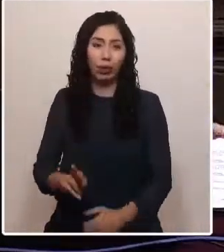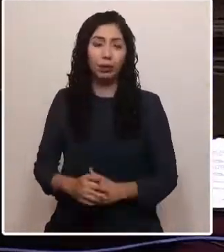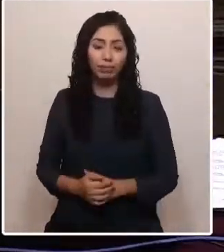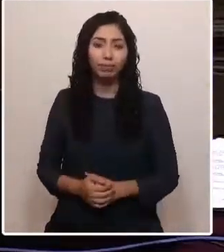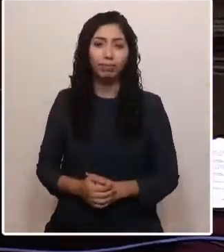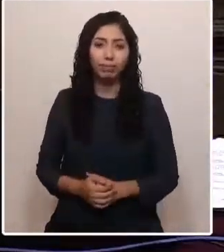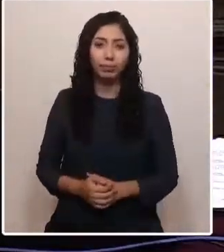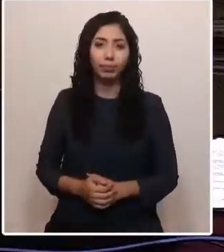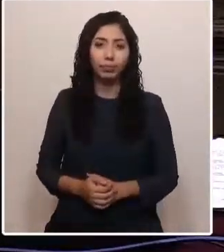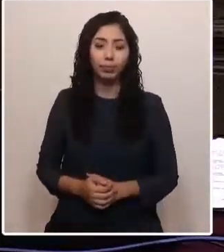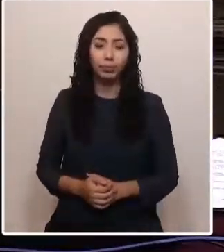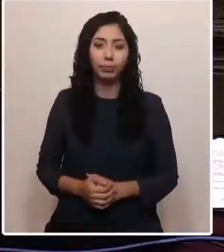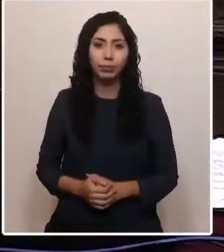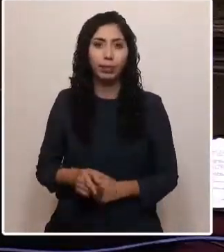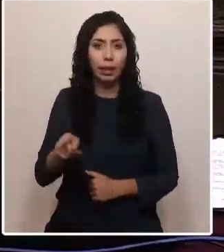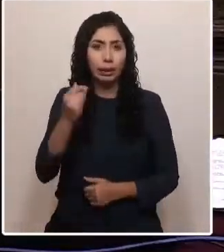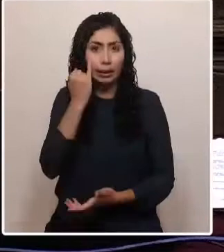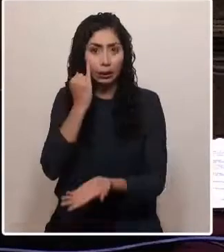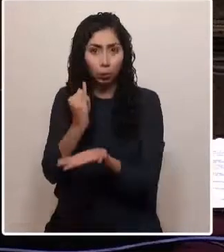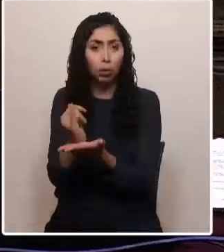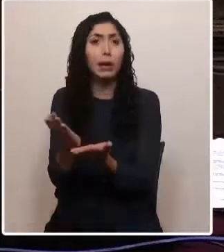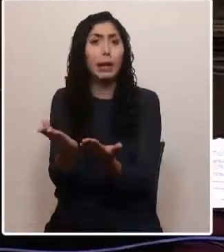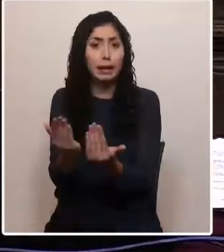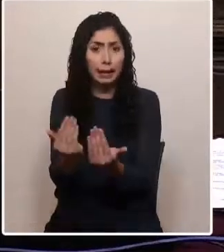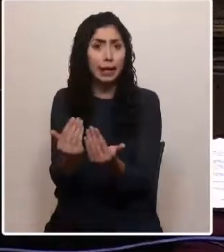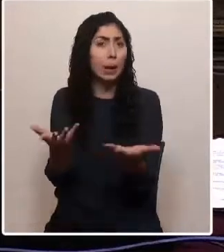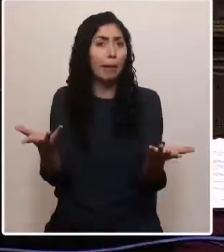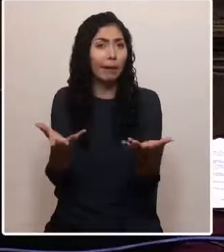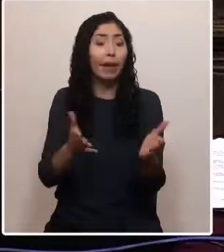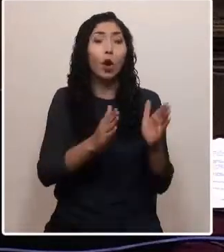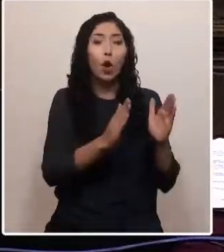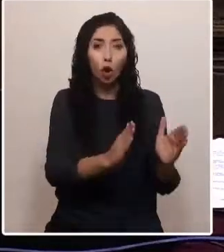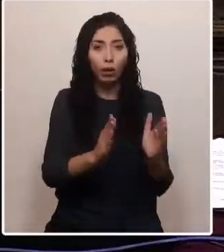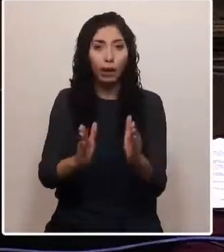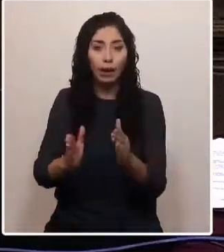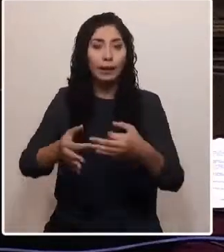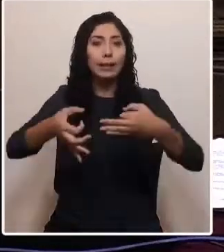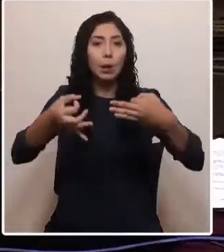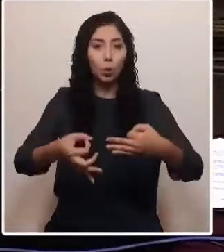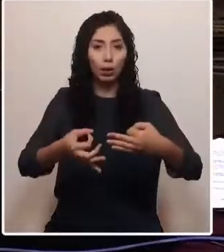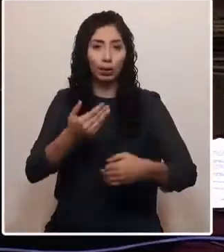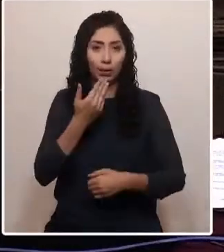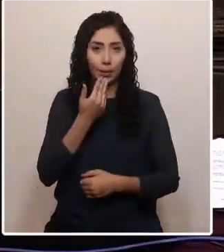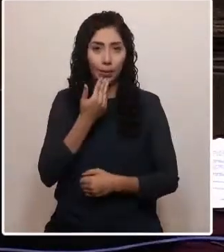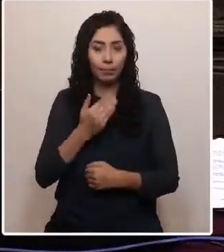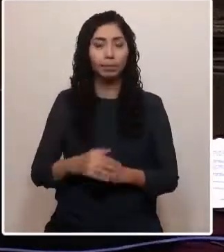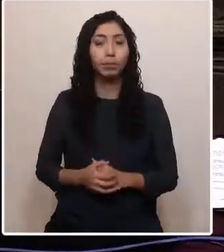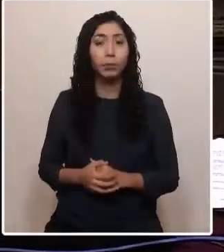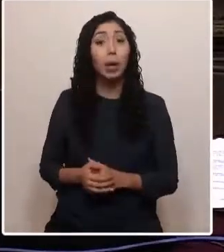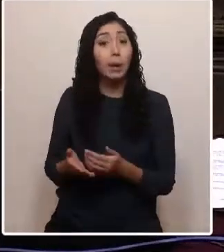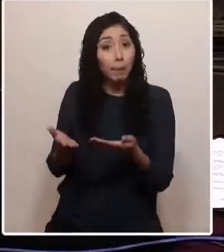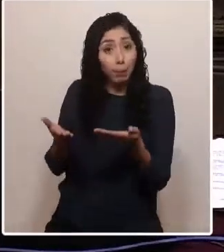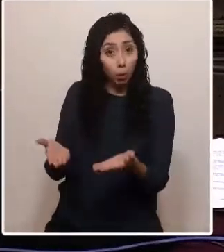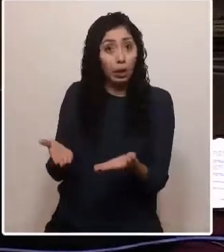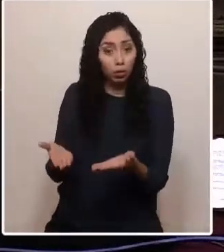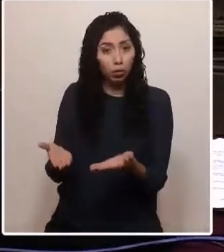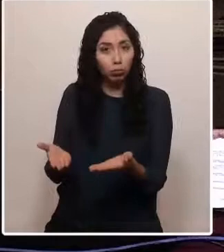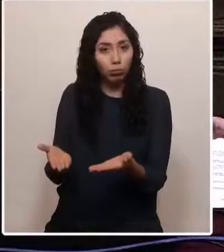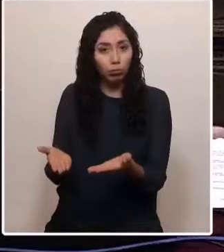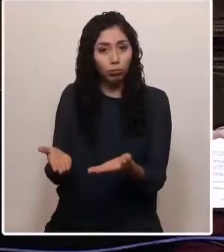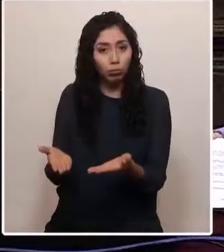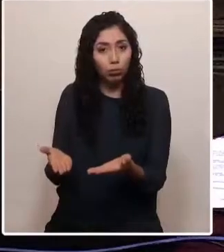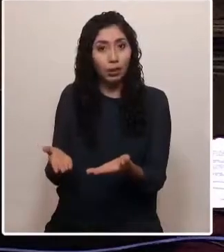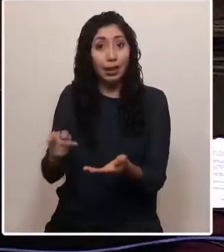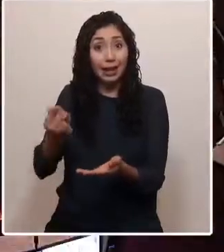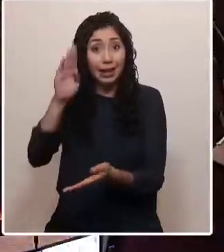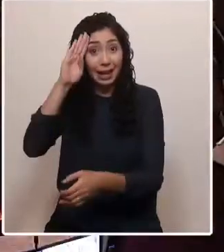indiscutiblemente necesaria para nuestro orden y seguridad, pero por eso mismo es una parte del Estado, es una